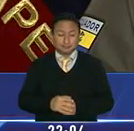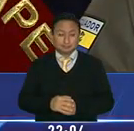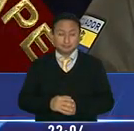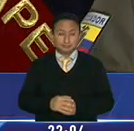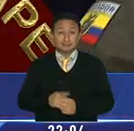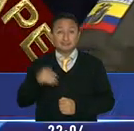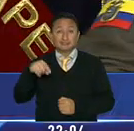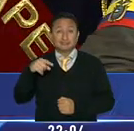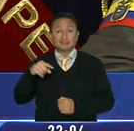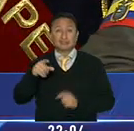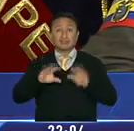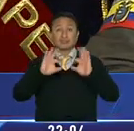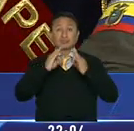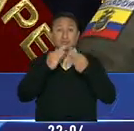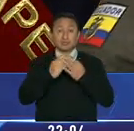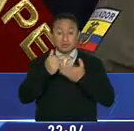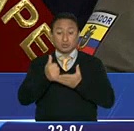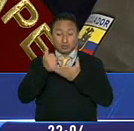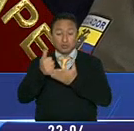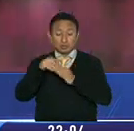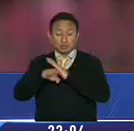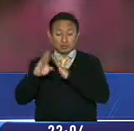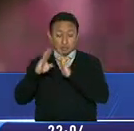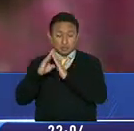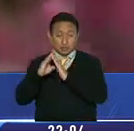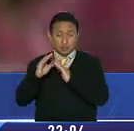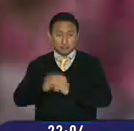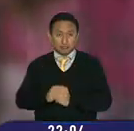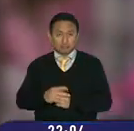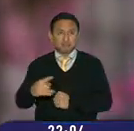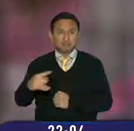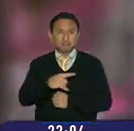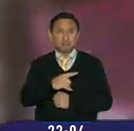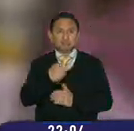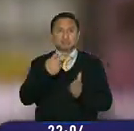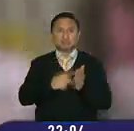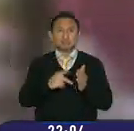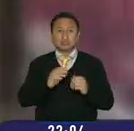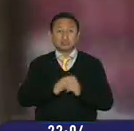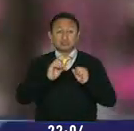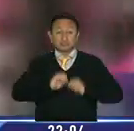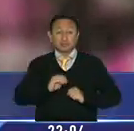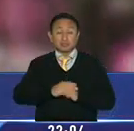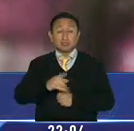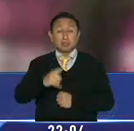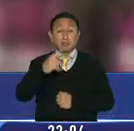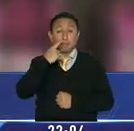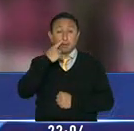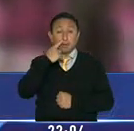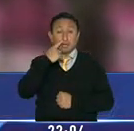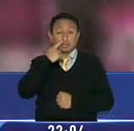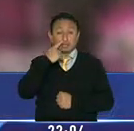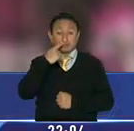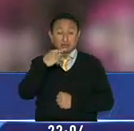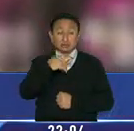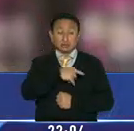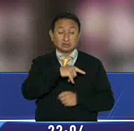un domicilio. Todo se originó tras la denuncia que presentó el padre de una de sus supuestas víctimas. Marcelo E.